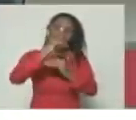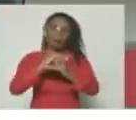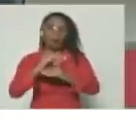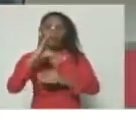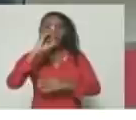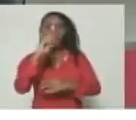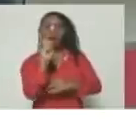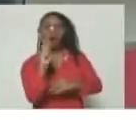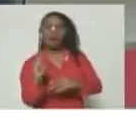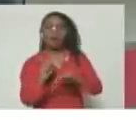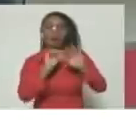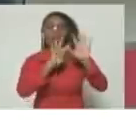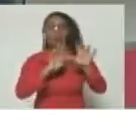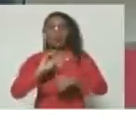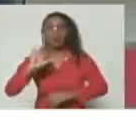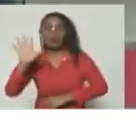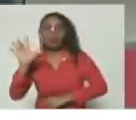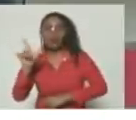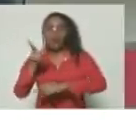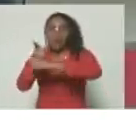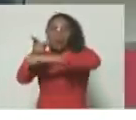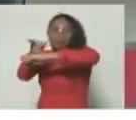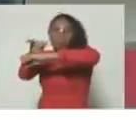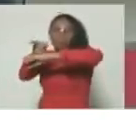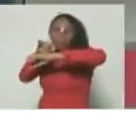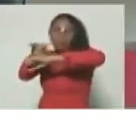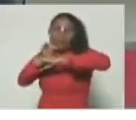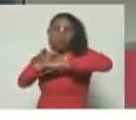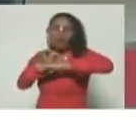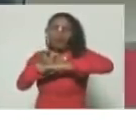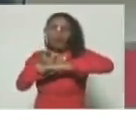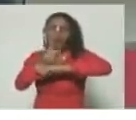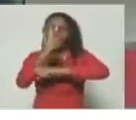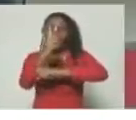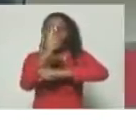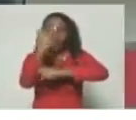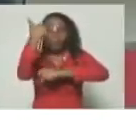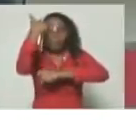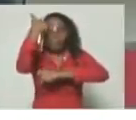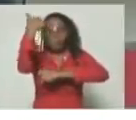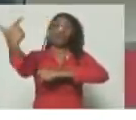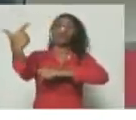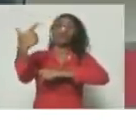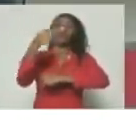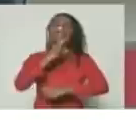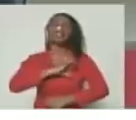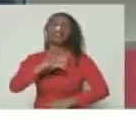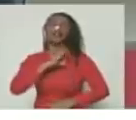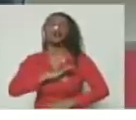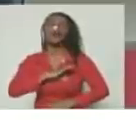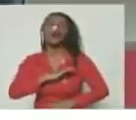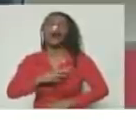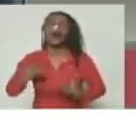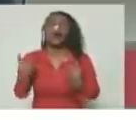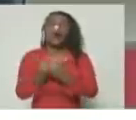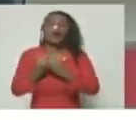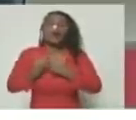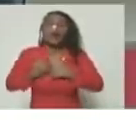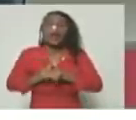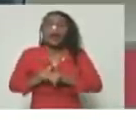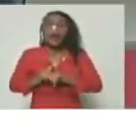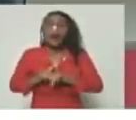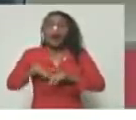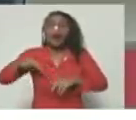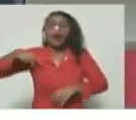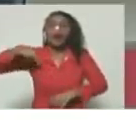Vega disparan a la redoma de la India y le pegan una bala en la cabeza a una señora que iba con su hijo caminando?